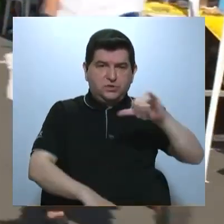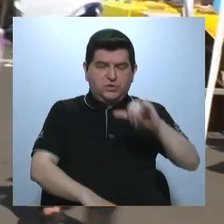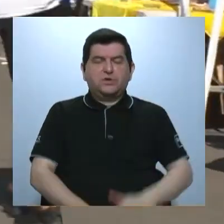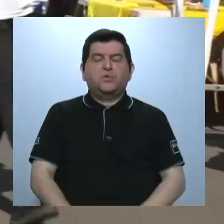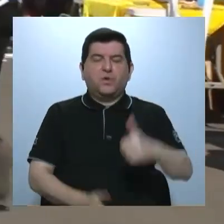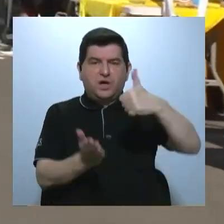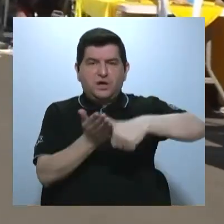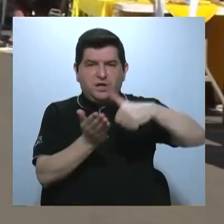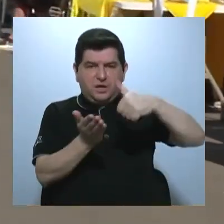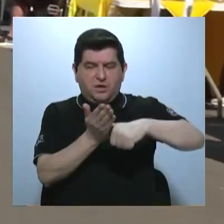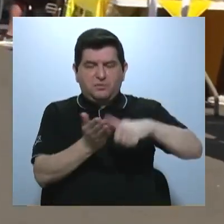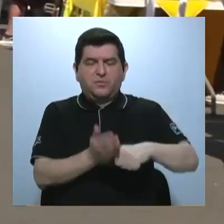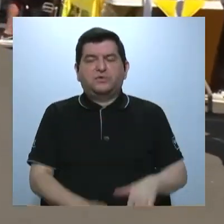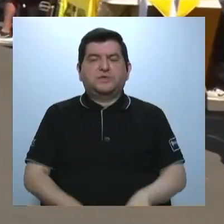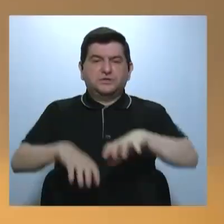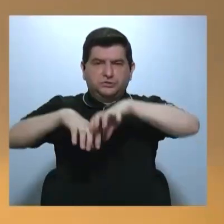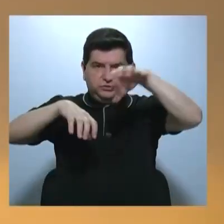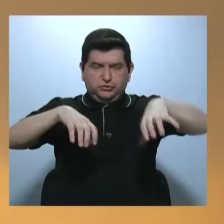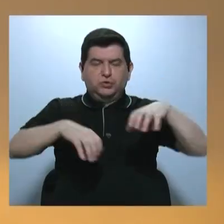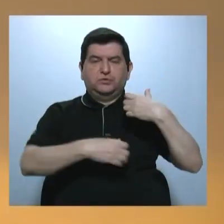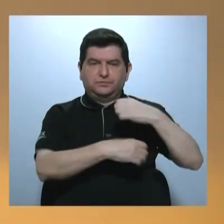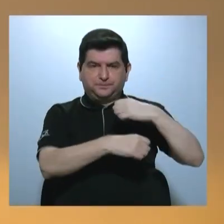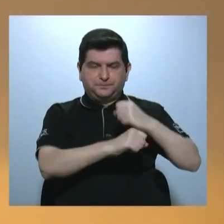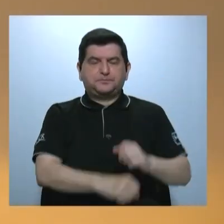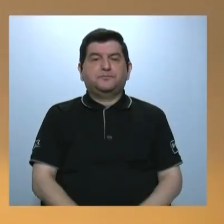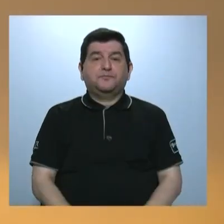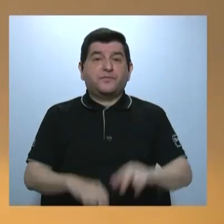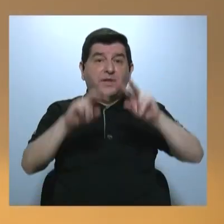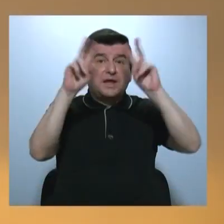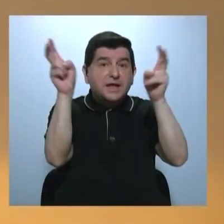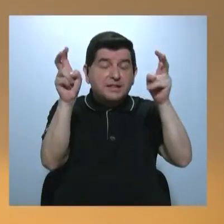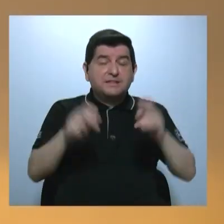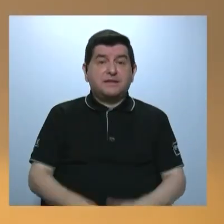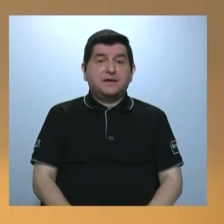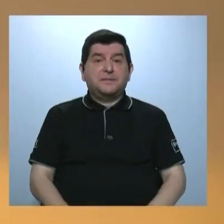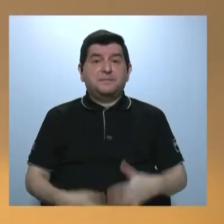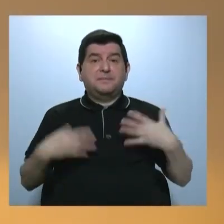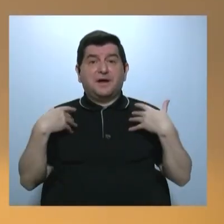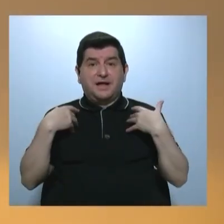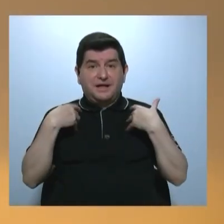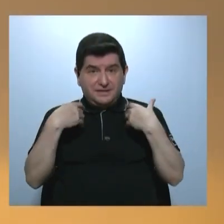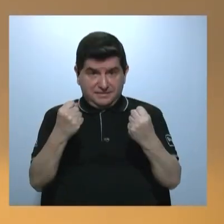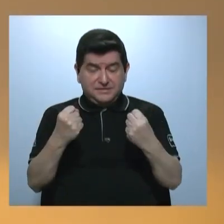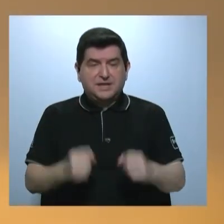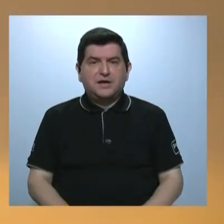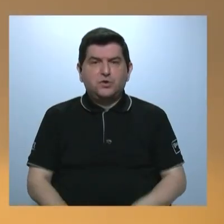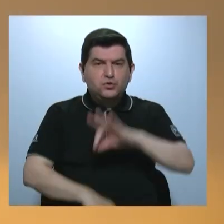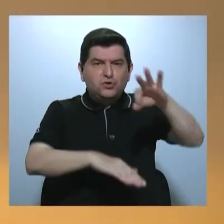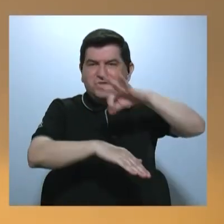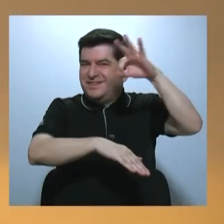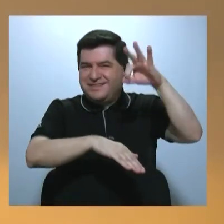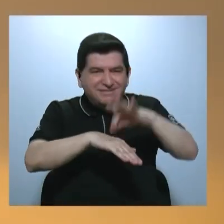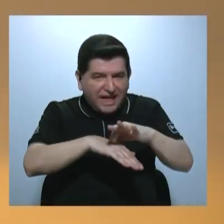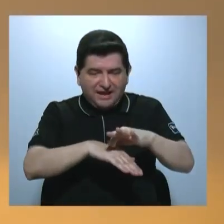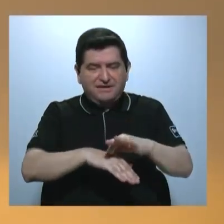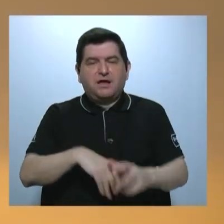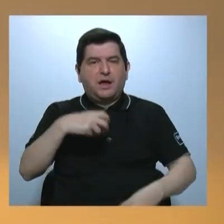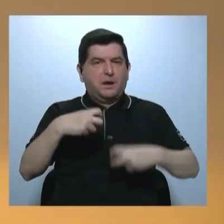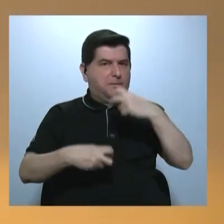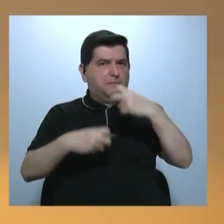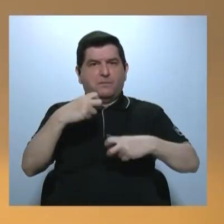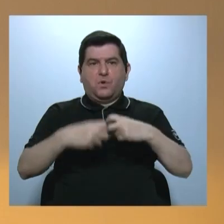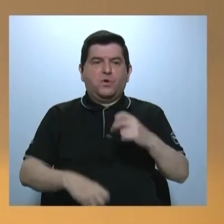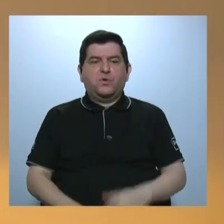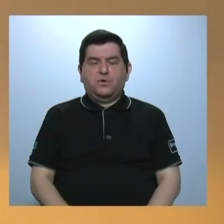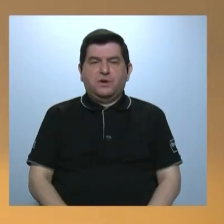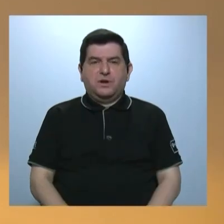municipales. Y en el tema de salud, en particular dengue, eso no lo quería decir, pero el problema de dengue es